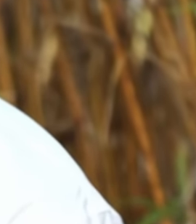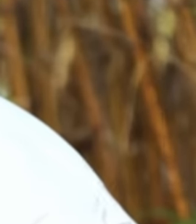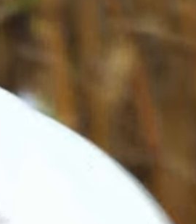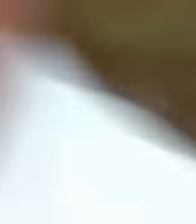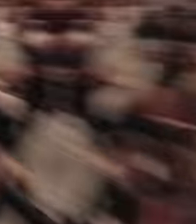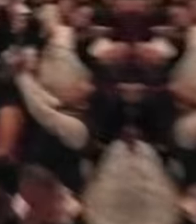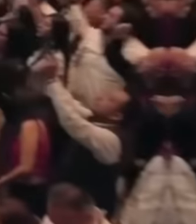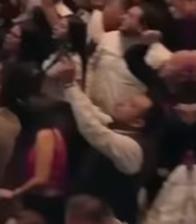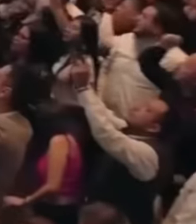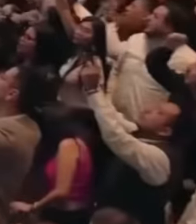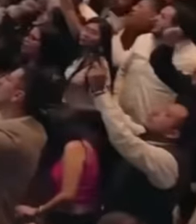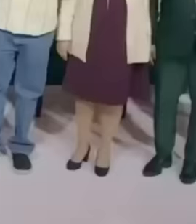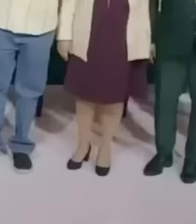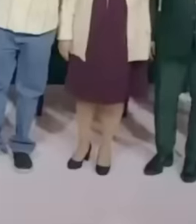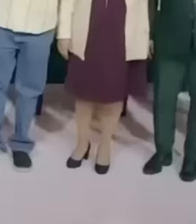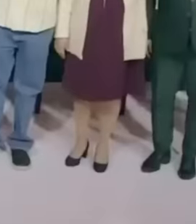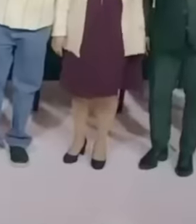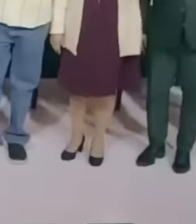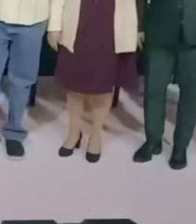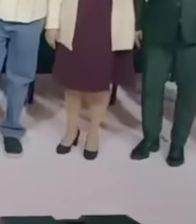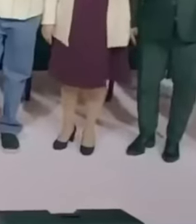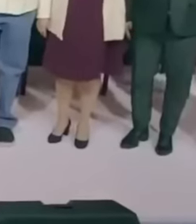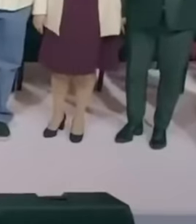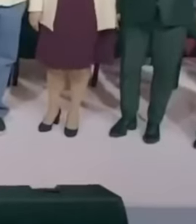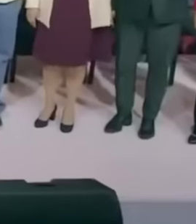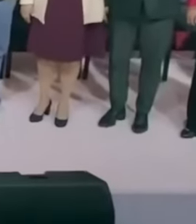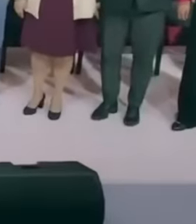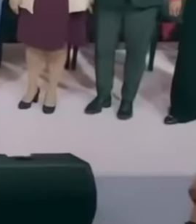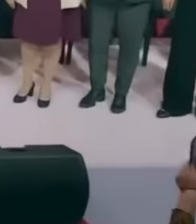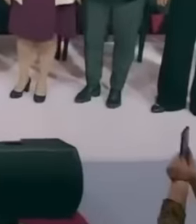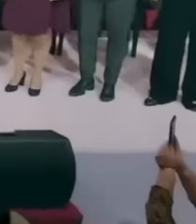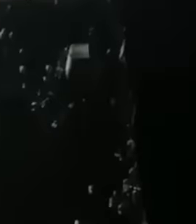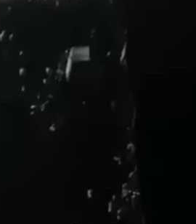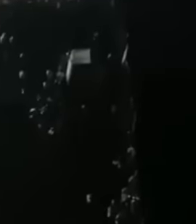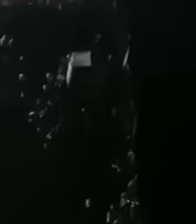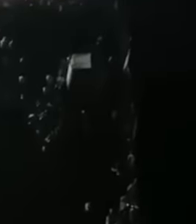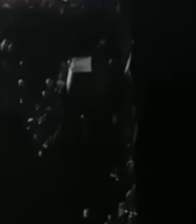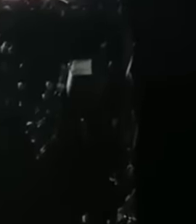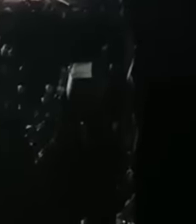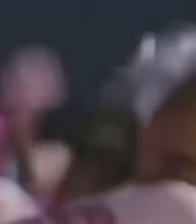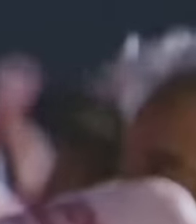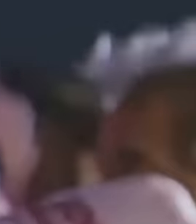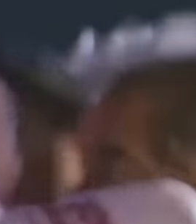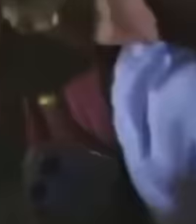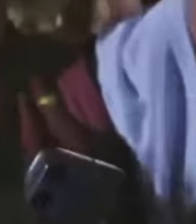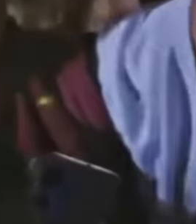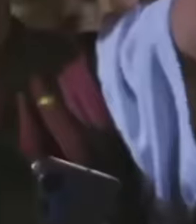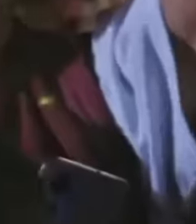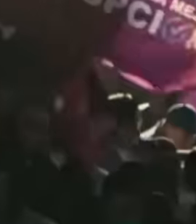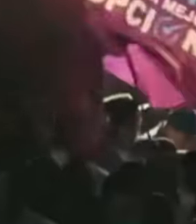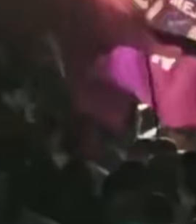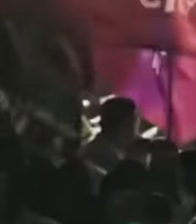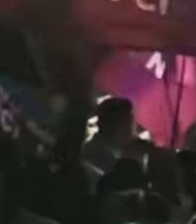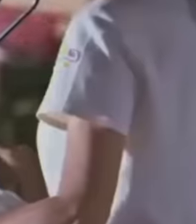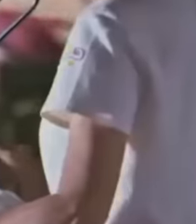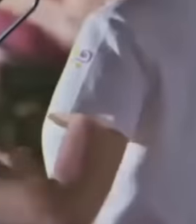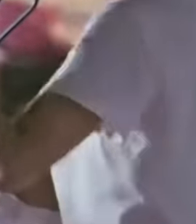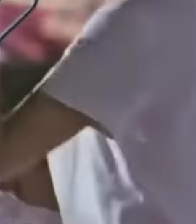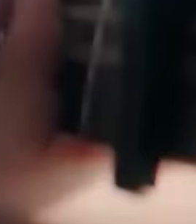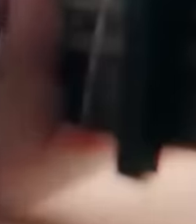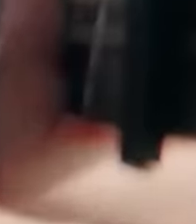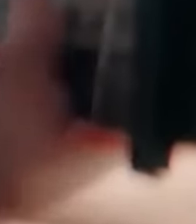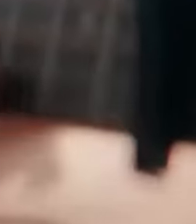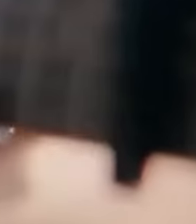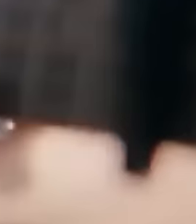ganó la izquierda el 2 de junio, y fue ahí que pasando las elecciones, el periodista de alto prestigio